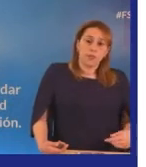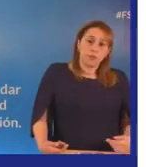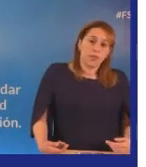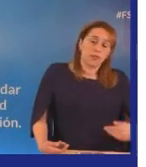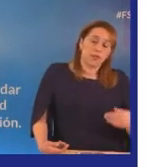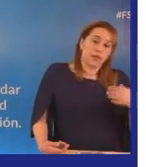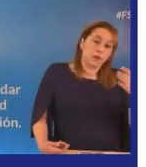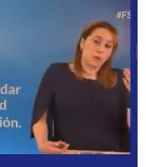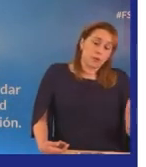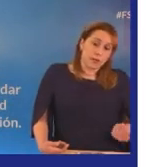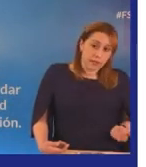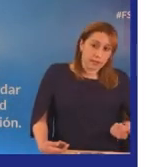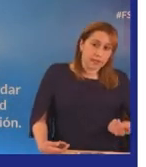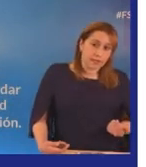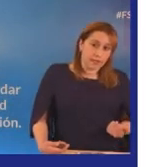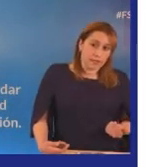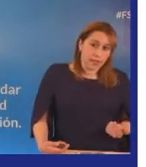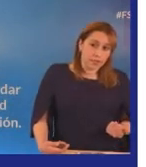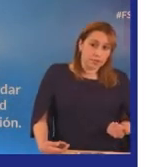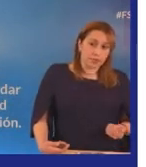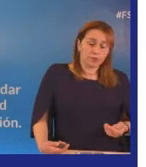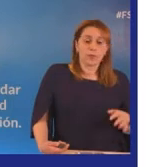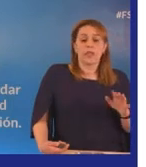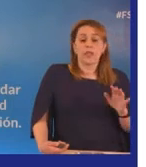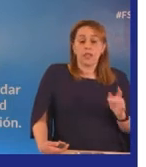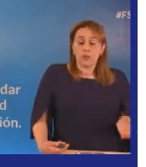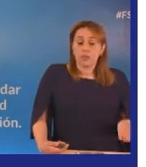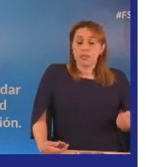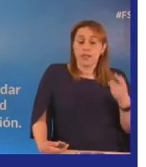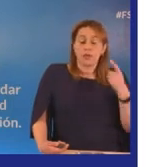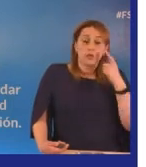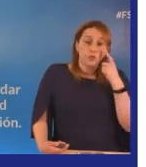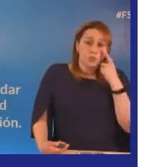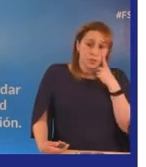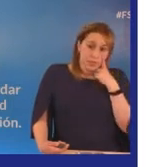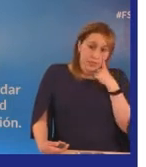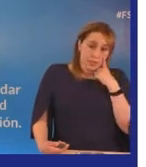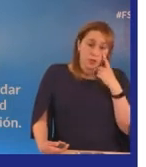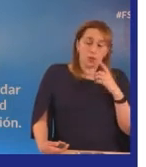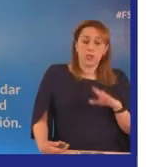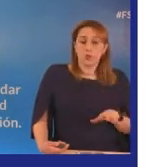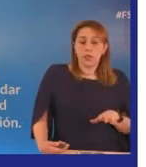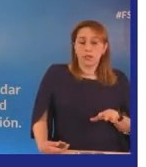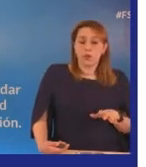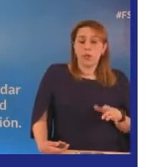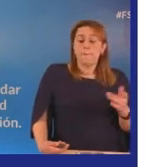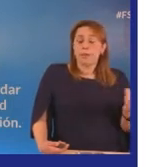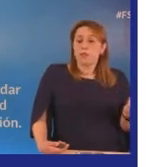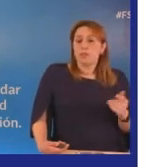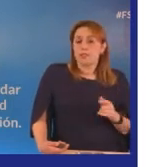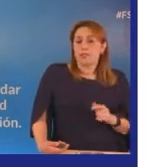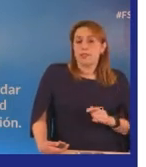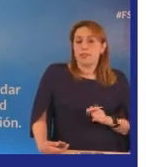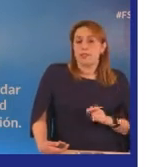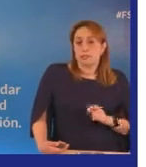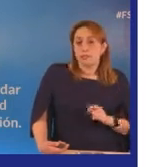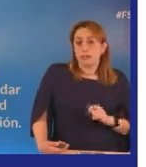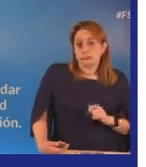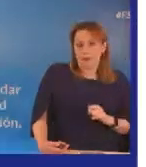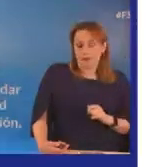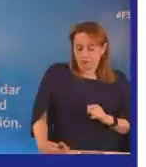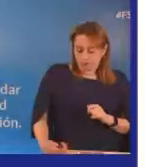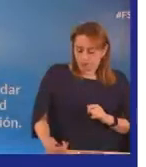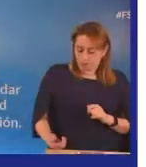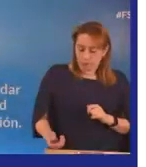voy a permitir que le haga una parte de la actividad y voy a estar o supervisando o ayudando, pero facilitando que él